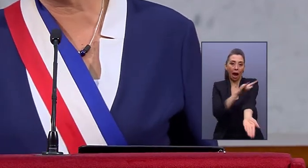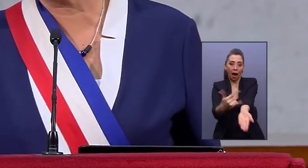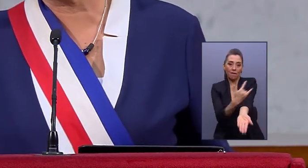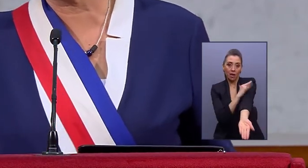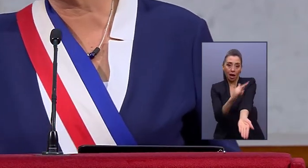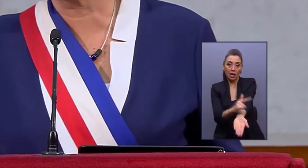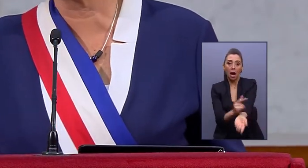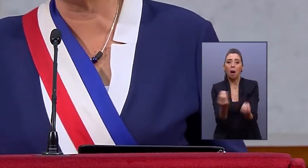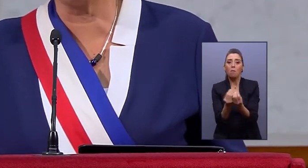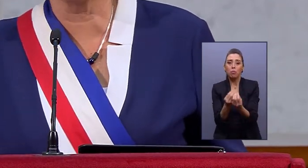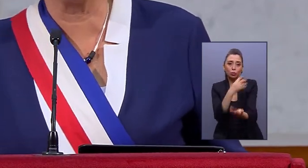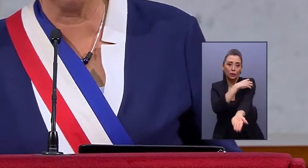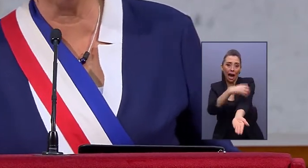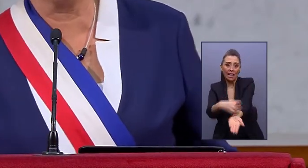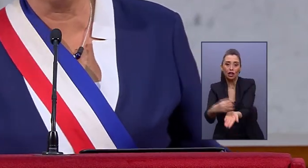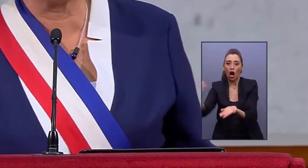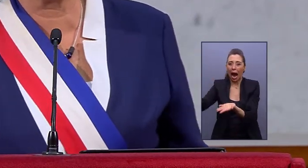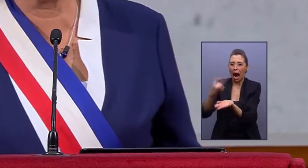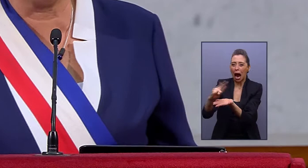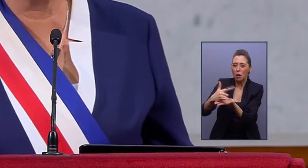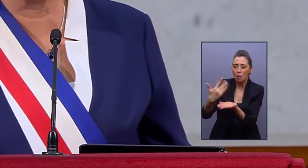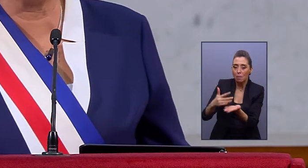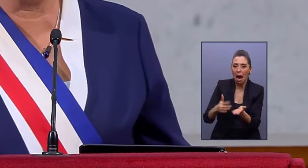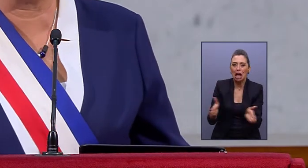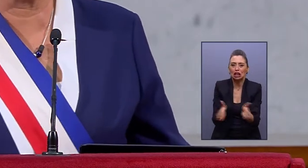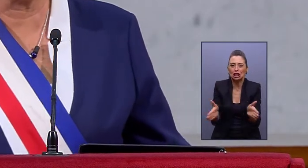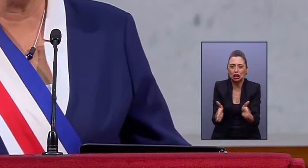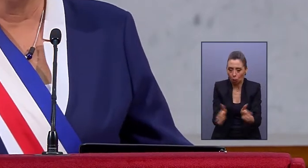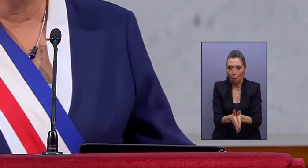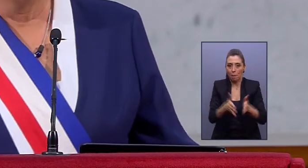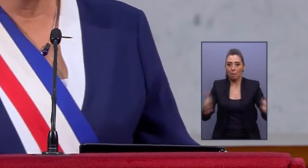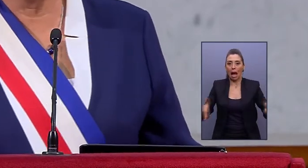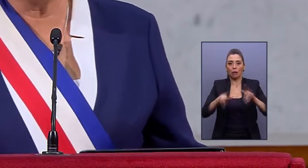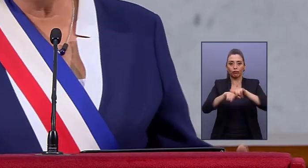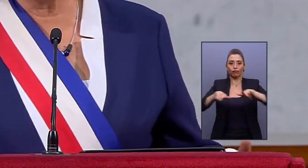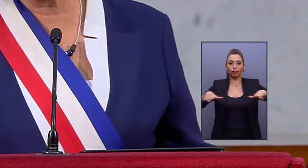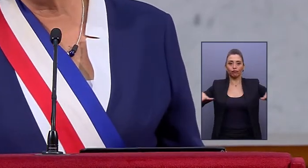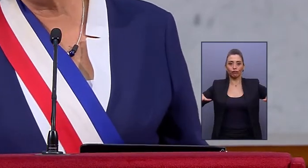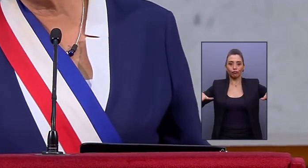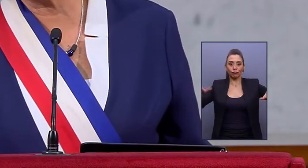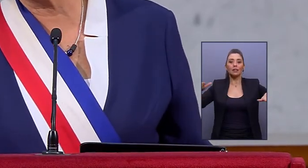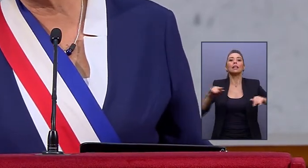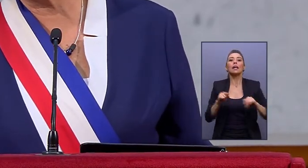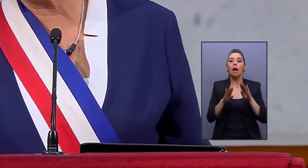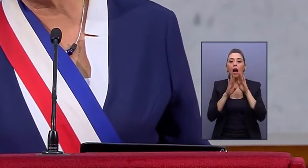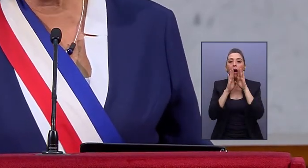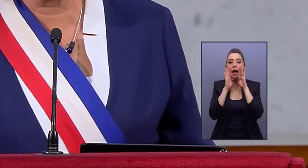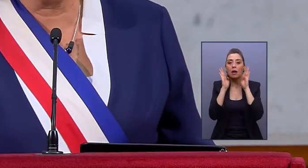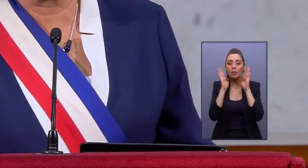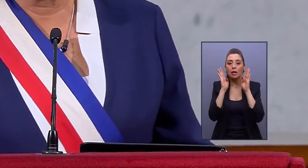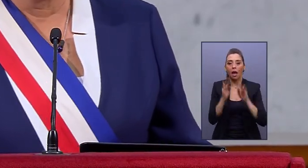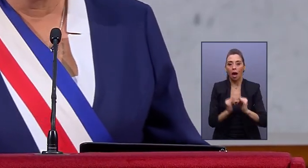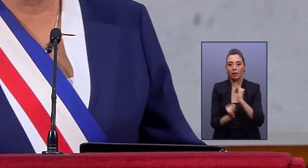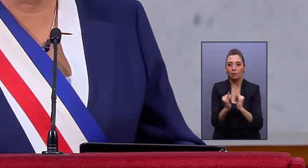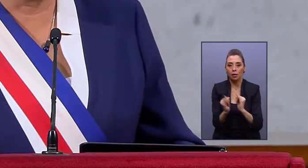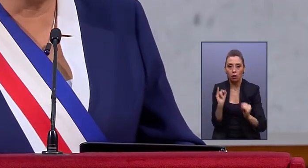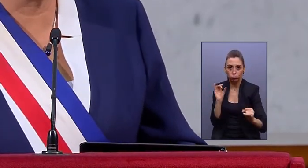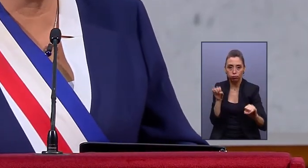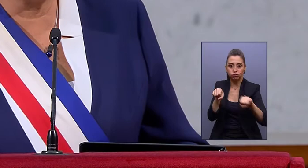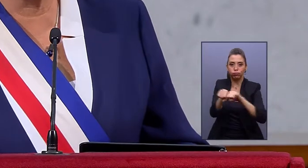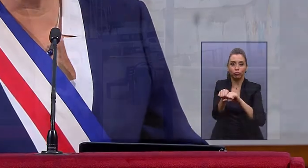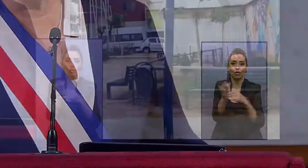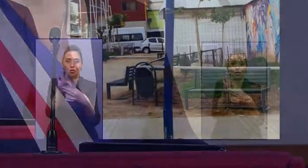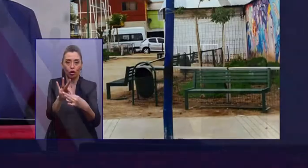muchos aeropuertos de regiones donde estamos duplicando los metros cuadrados de terminales. También hemos puesto al día nuestra conectividad digital, que